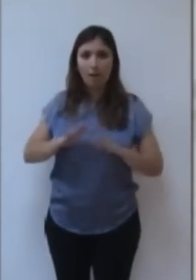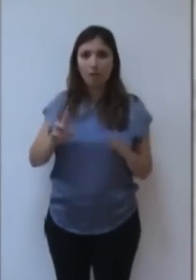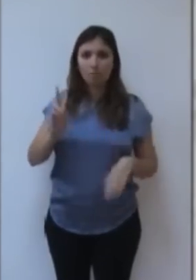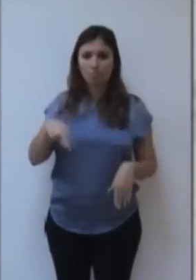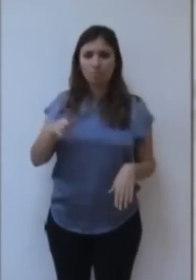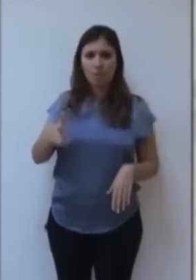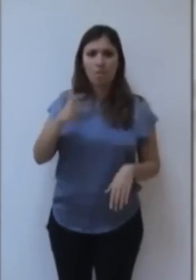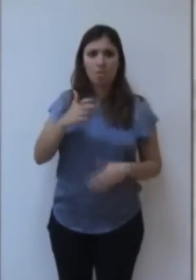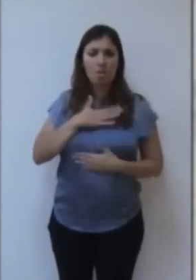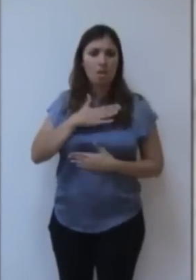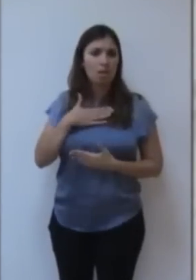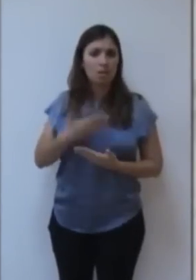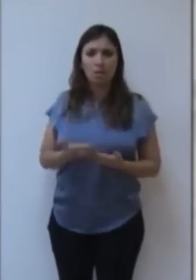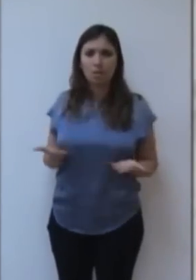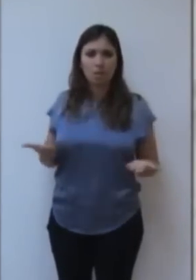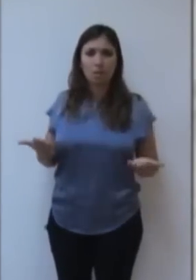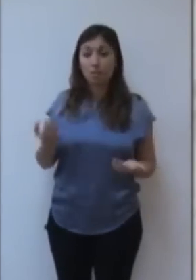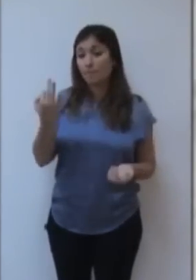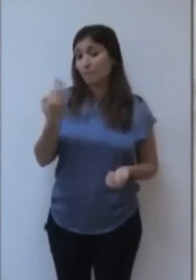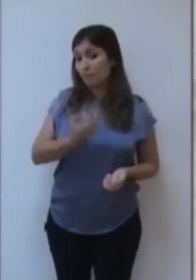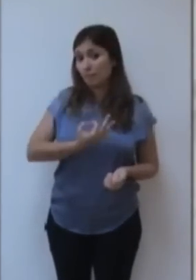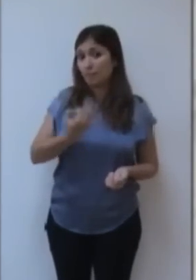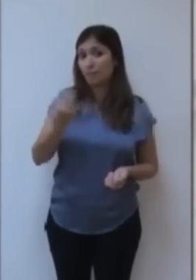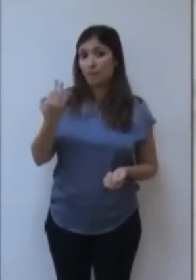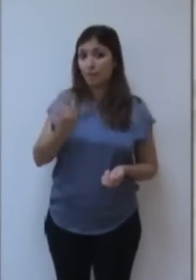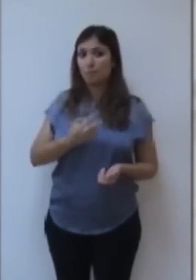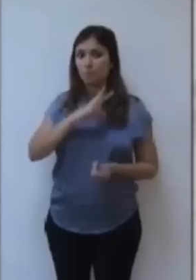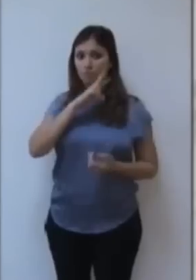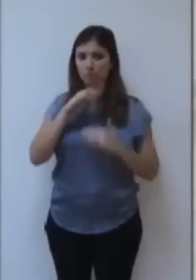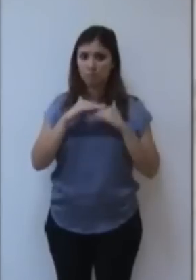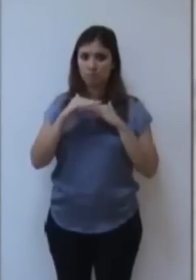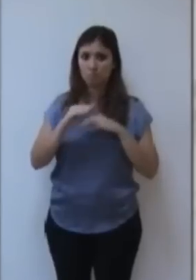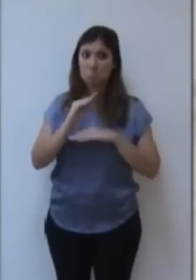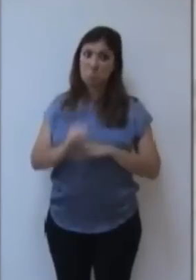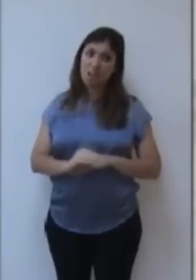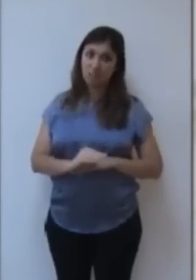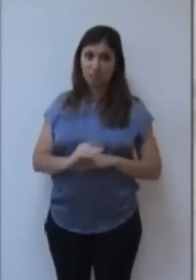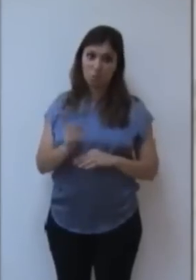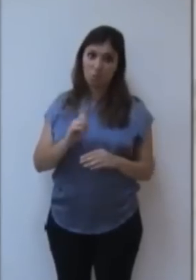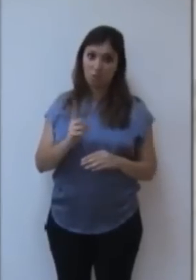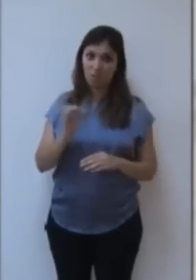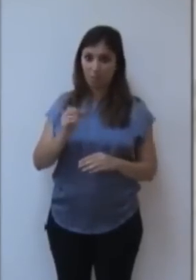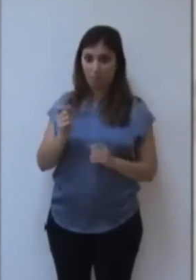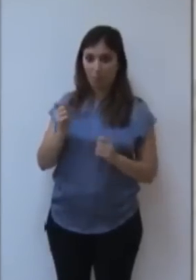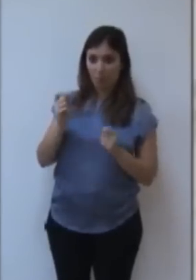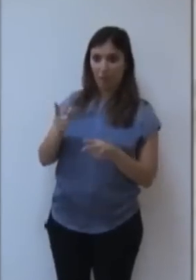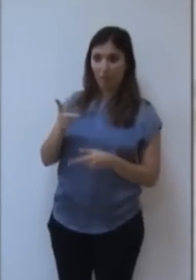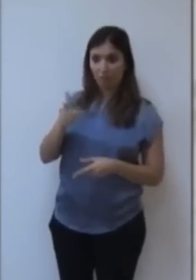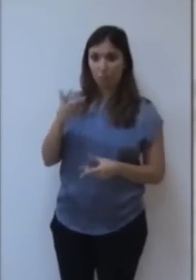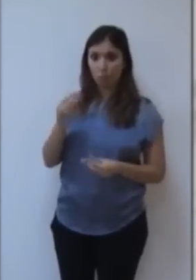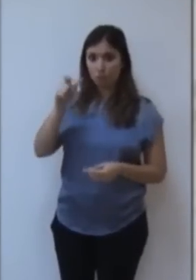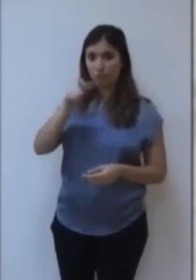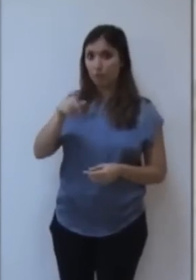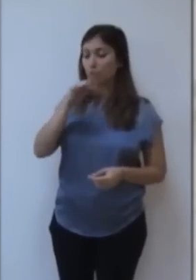derecho que hay que mantener, más que mantener, hay que conceder, que todavía muchos no lo